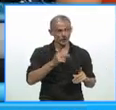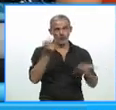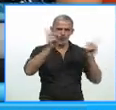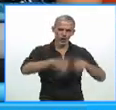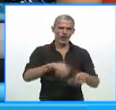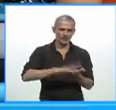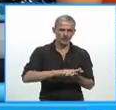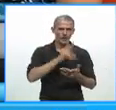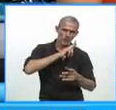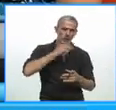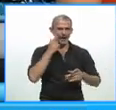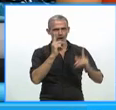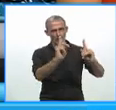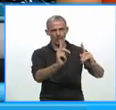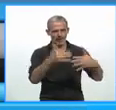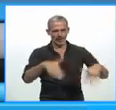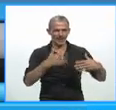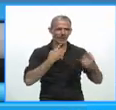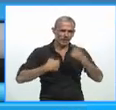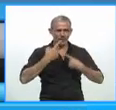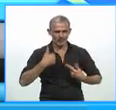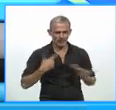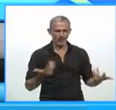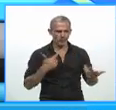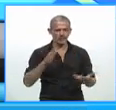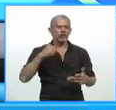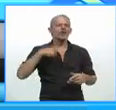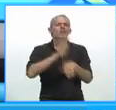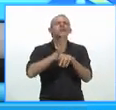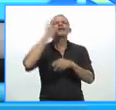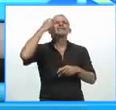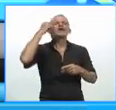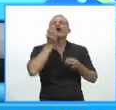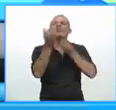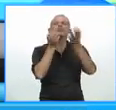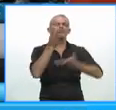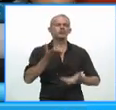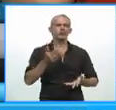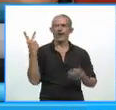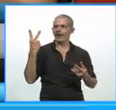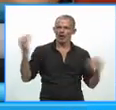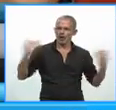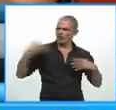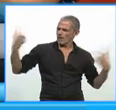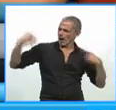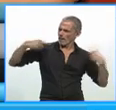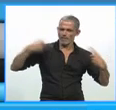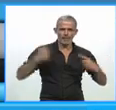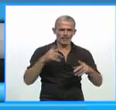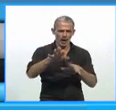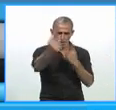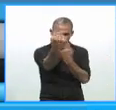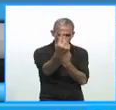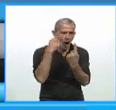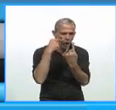Pero no te pensás que yo acá la paso bien toda la noche. Estoy haciendo catarsis acá, viejo. Acá no me dejan hacer nada, tengo las dos toda la noche. Que vamos. Qué exagerado, ¿eh? Ahora lo suyo.